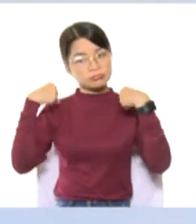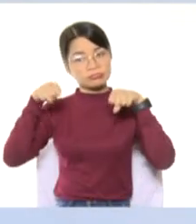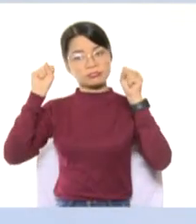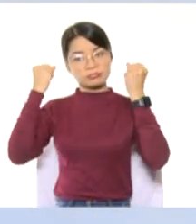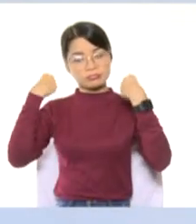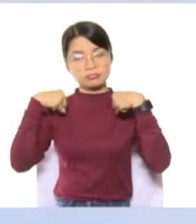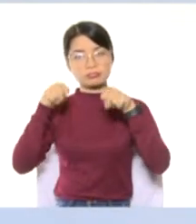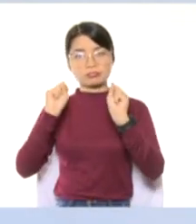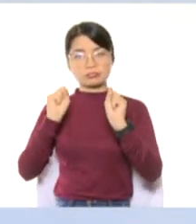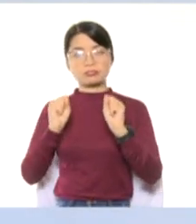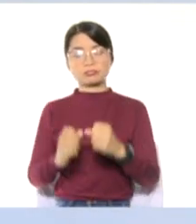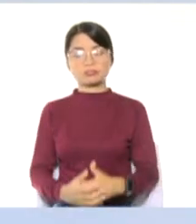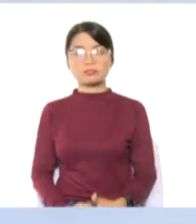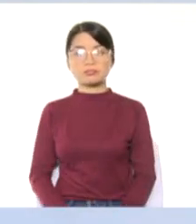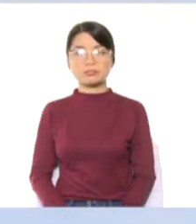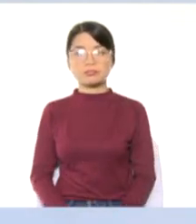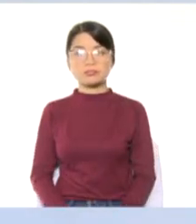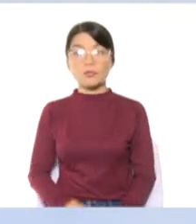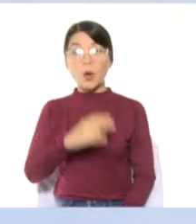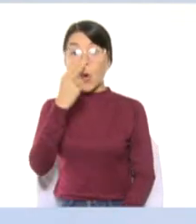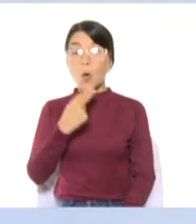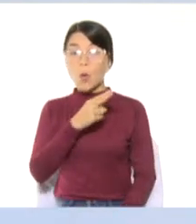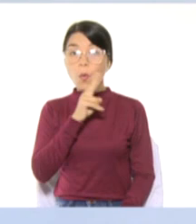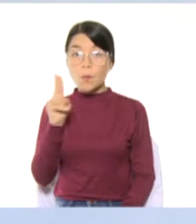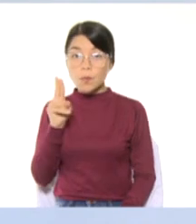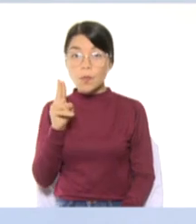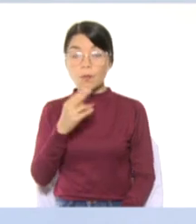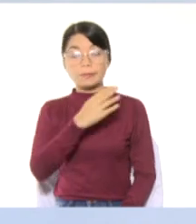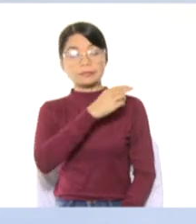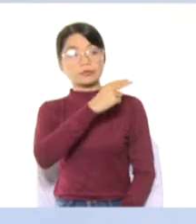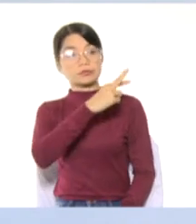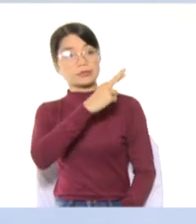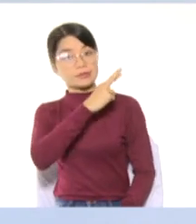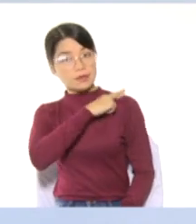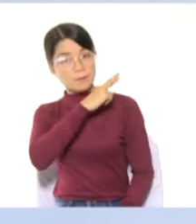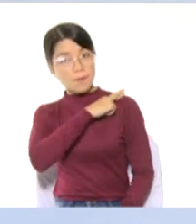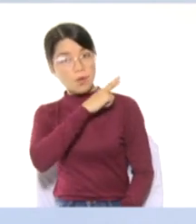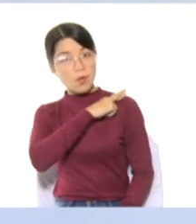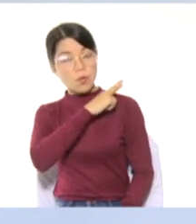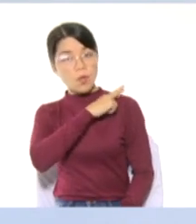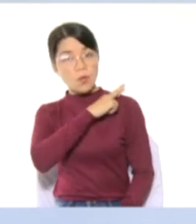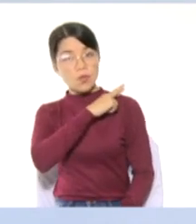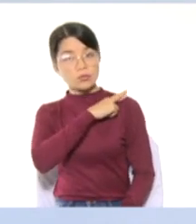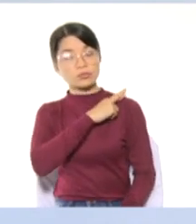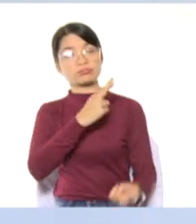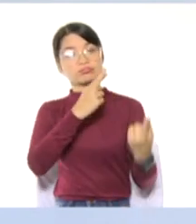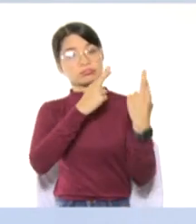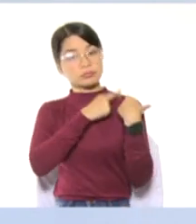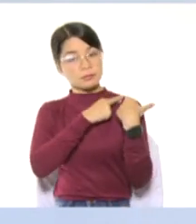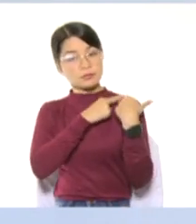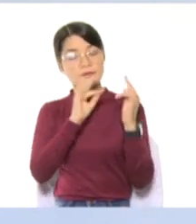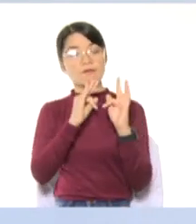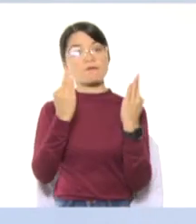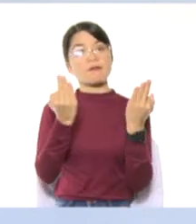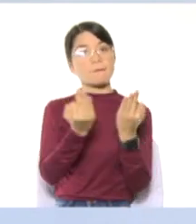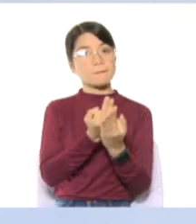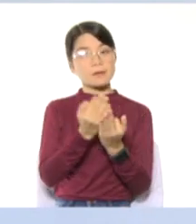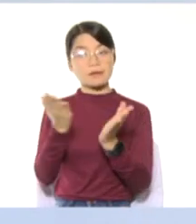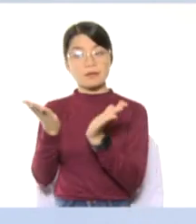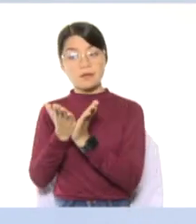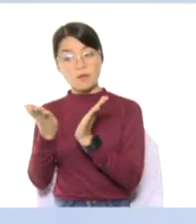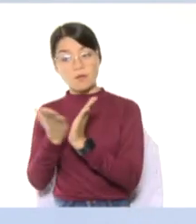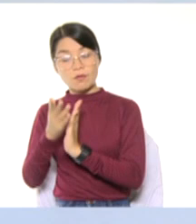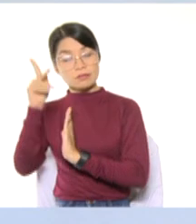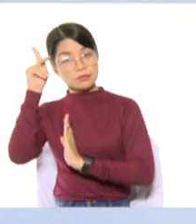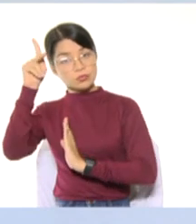ese docente especialista que está ahí de la mano a mano con ese estudiante, sino también, como lo estás mencionando, de la familia. El compromiso entonces